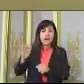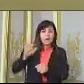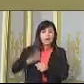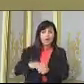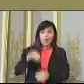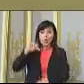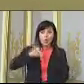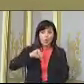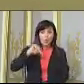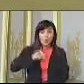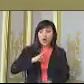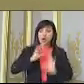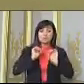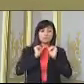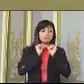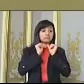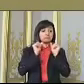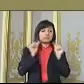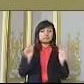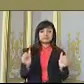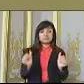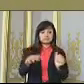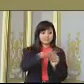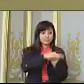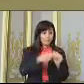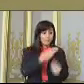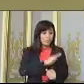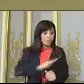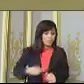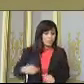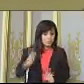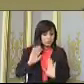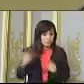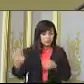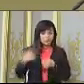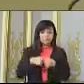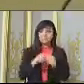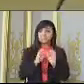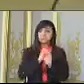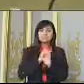ningún municipio ha accedido a esta posibilidad. ¿Sería cuánto, diputada?